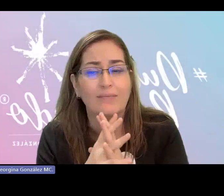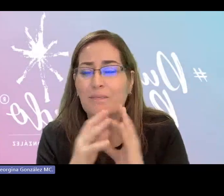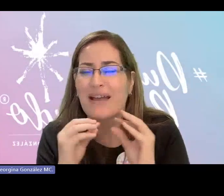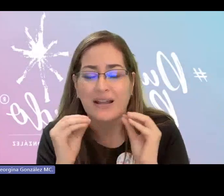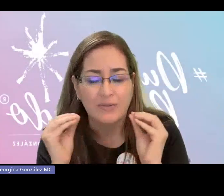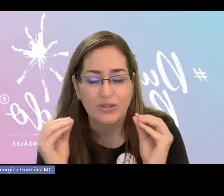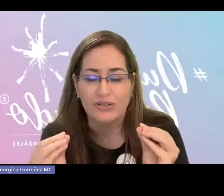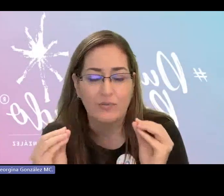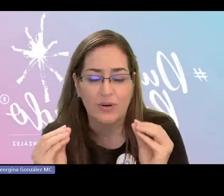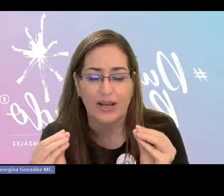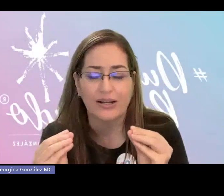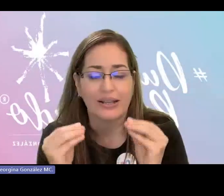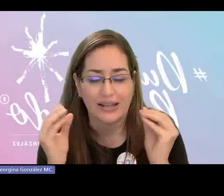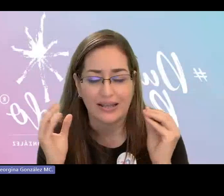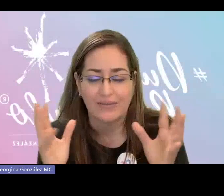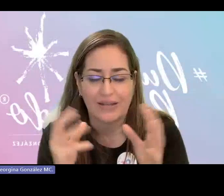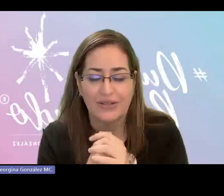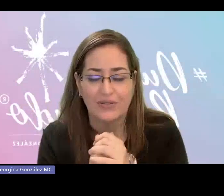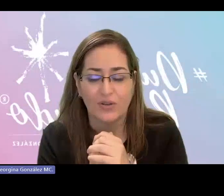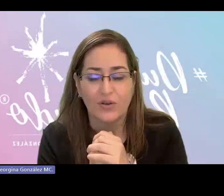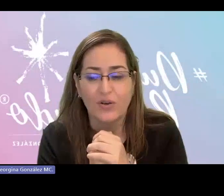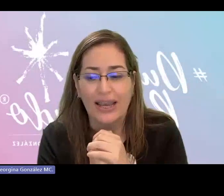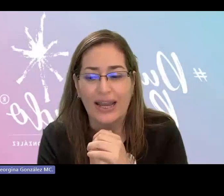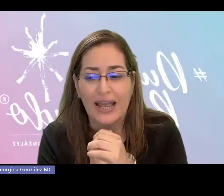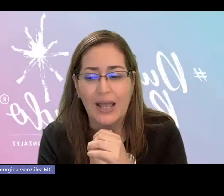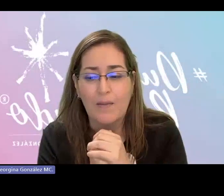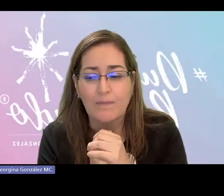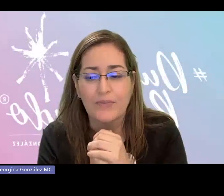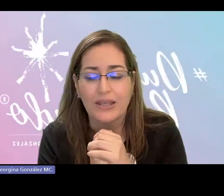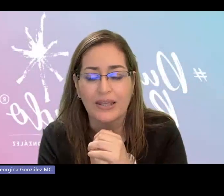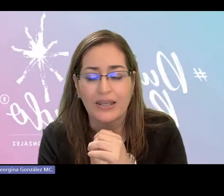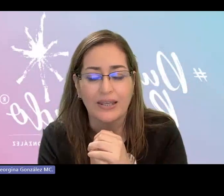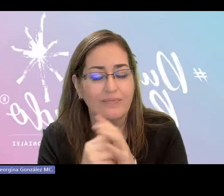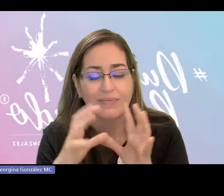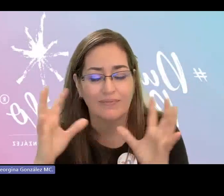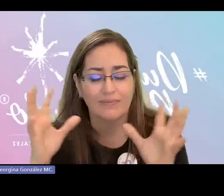una maravillosa mujer que ya falleció, era